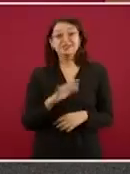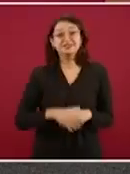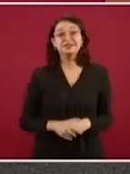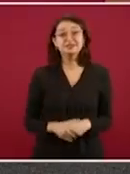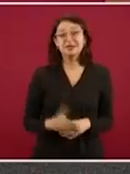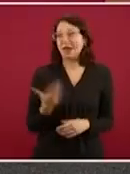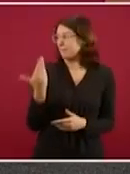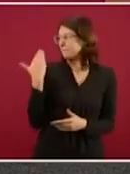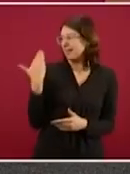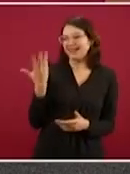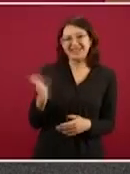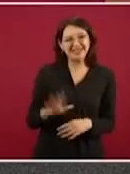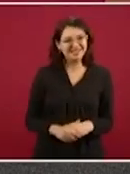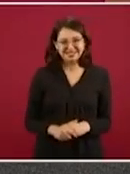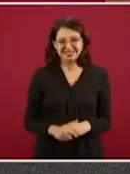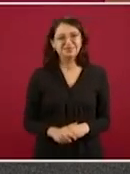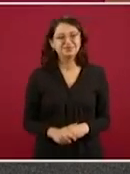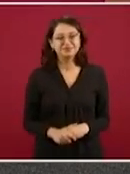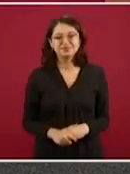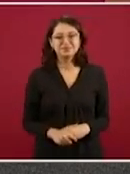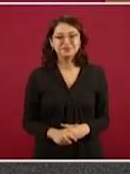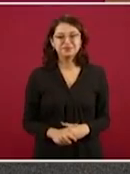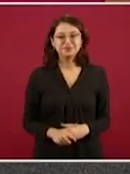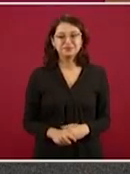Hasta hace poco.